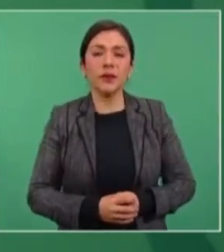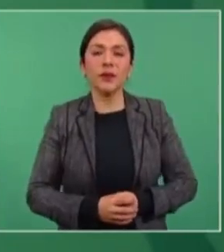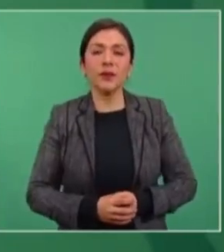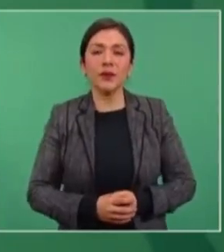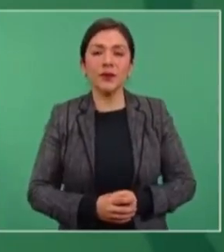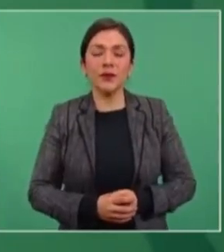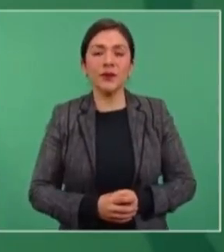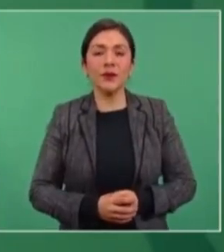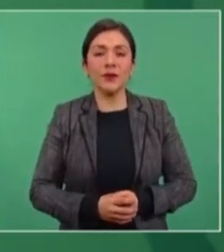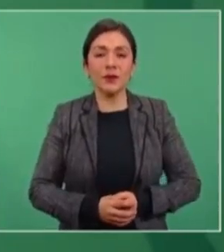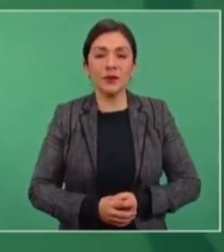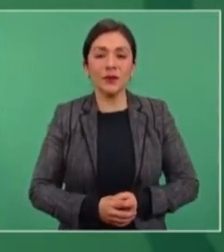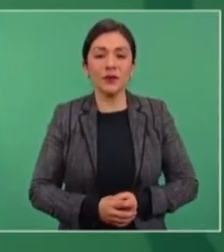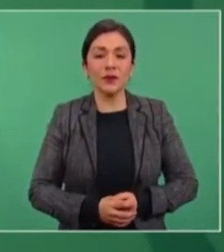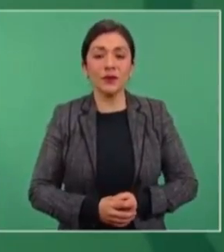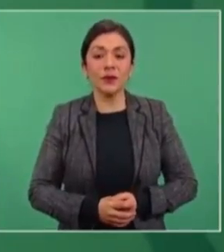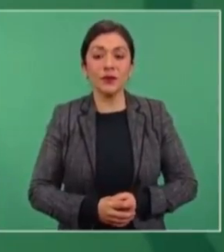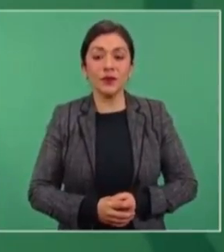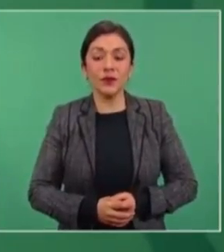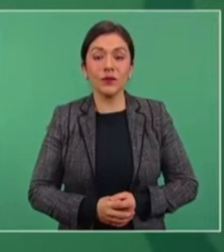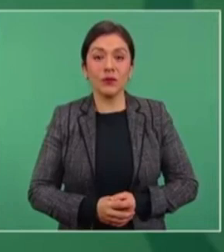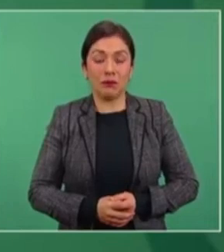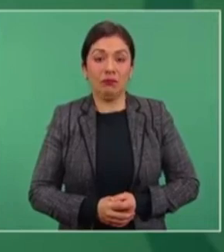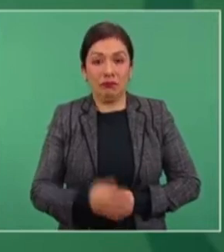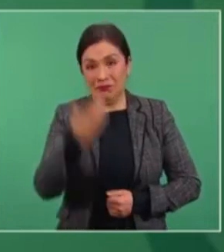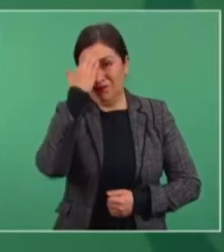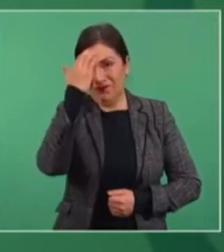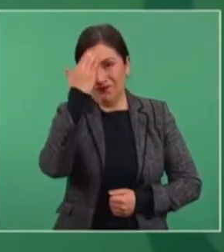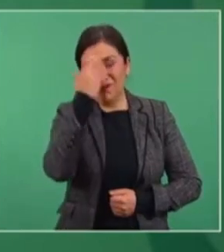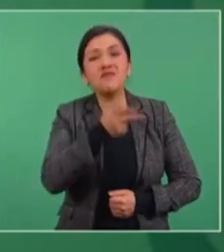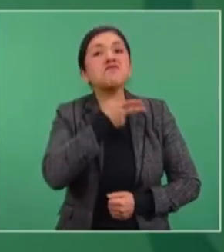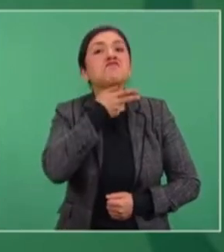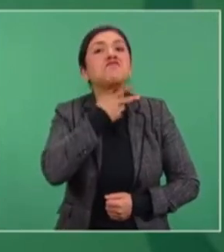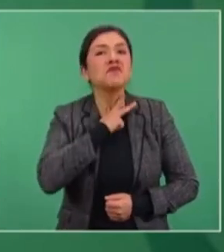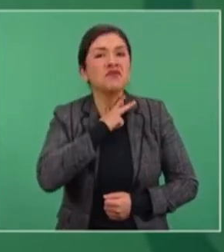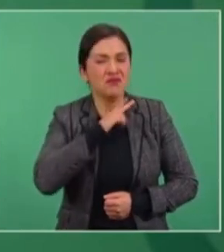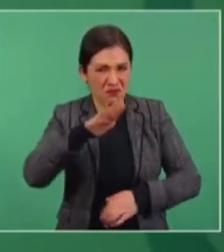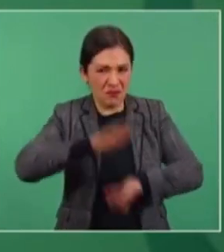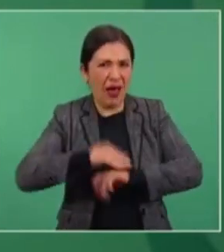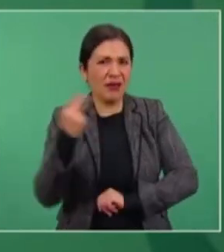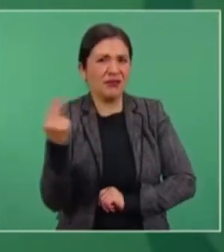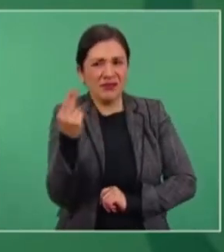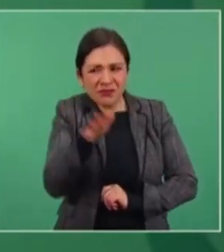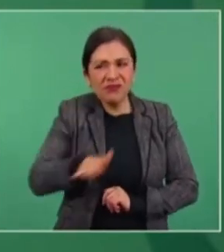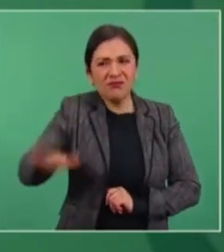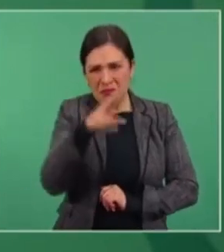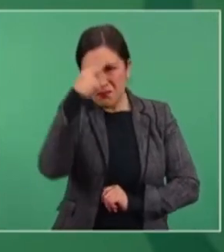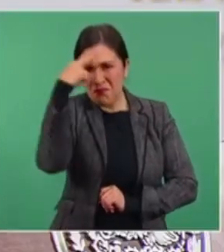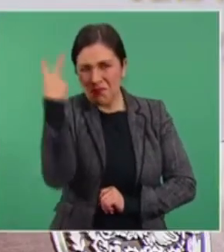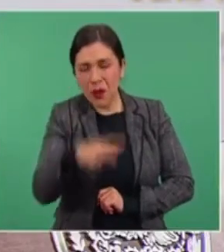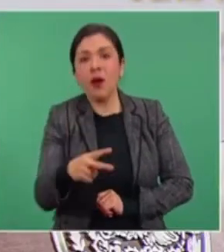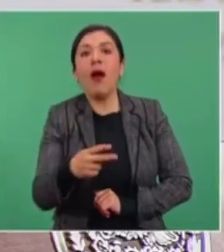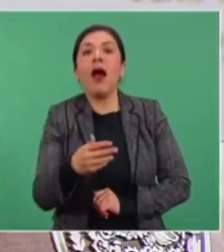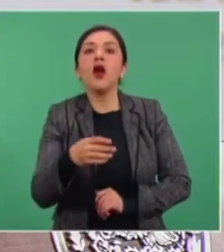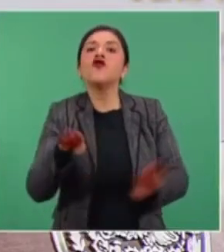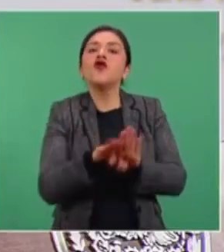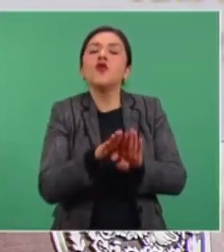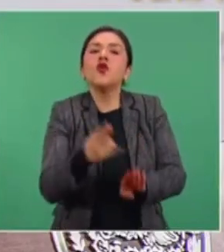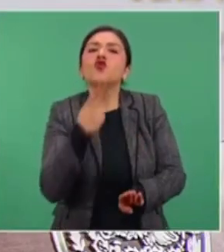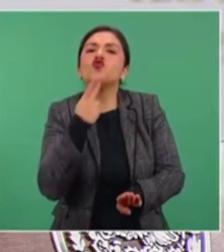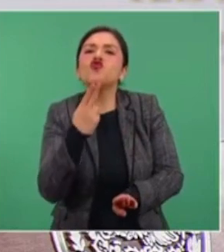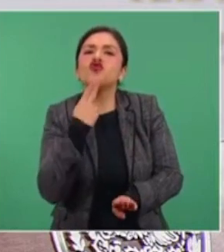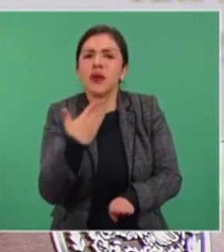el que este recurso de todos los mexicanos se utilice bien, de manera